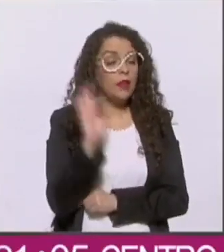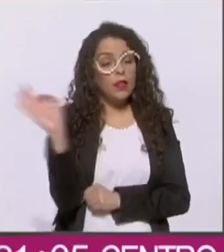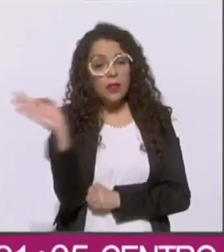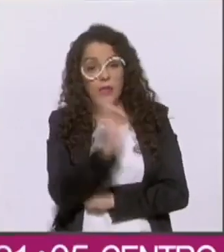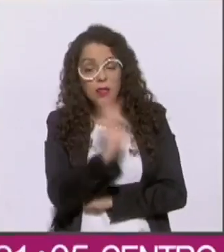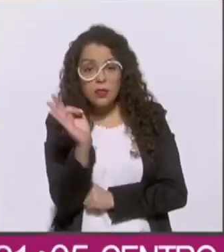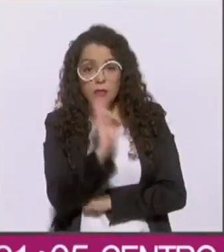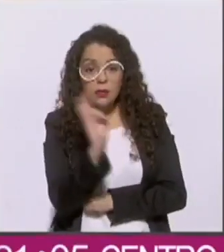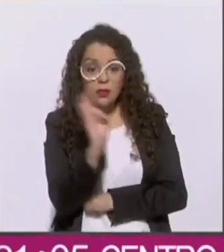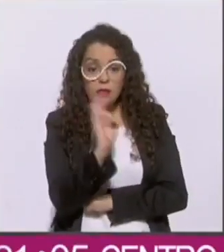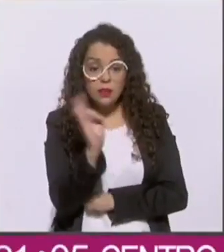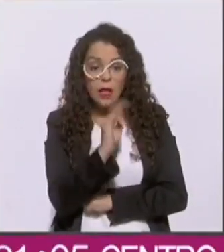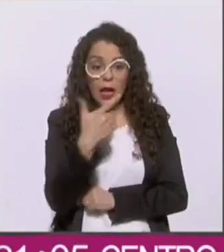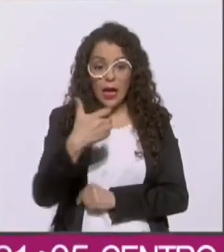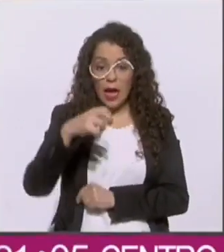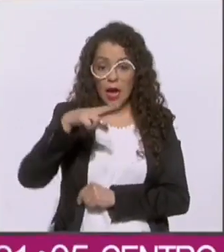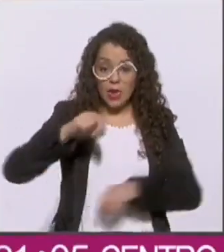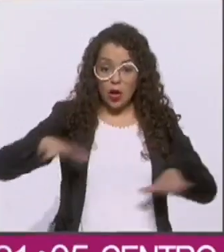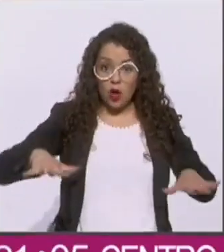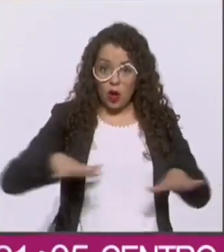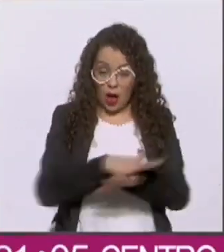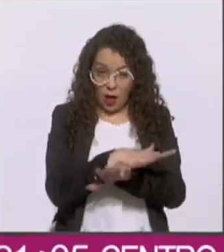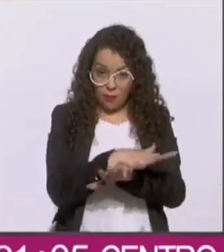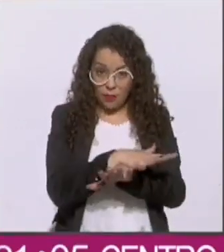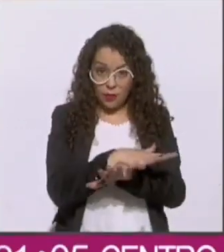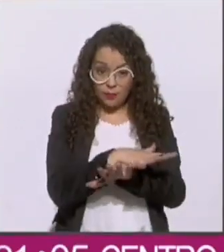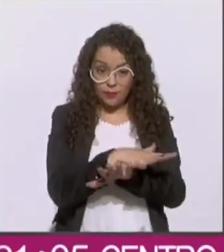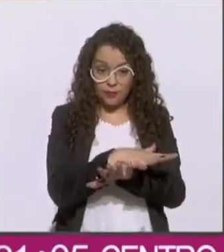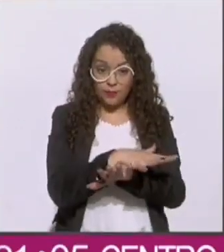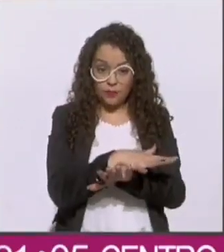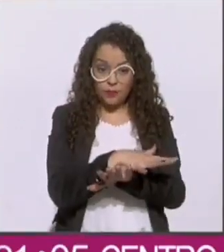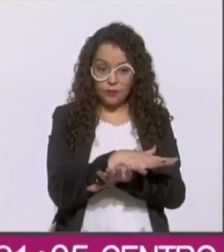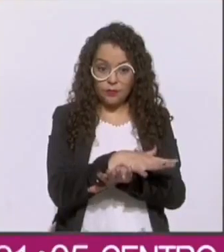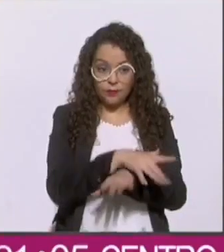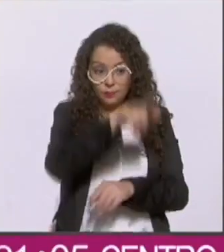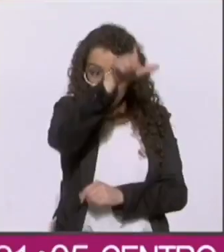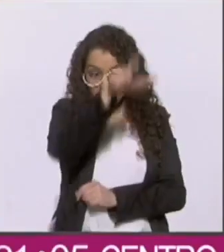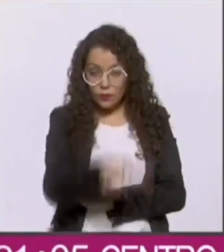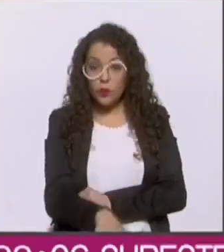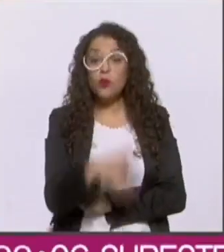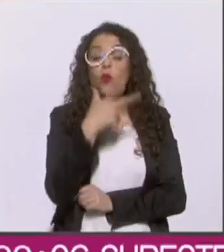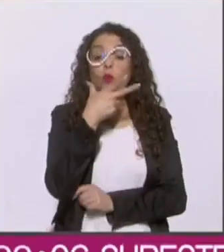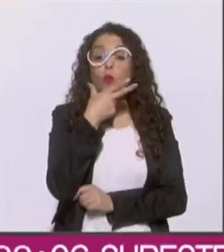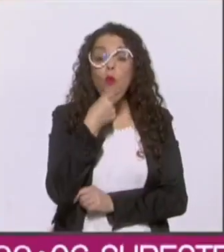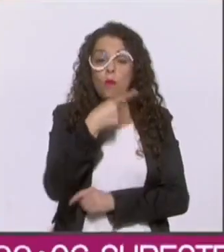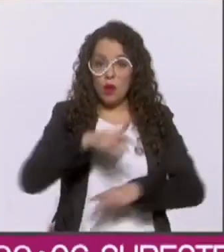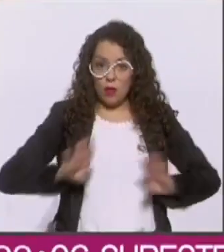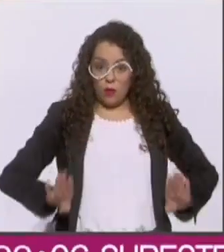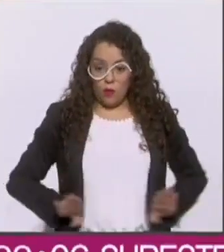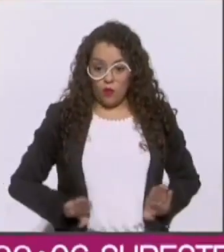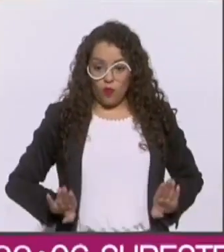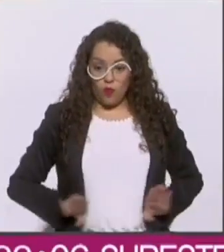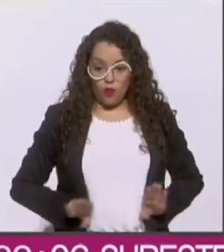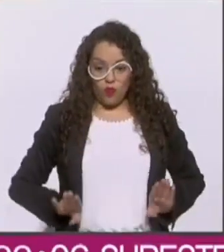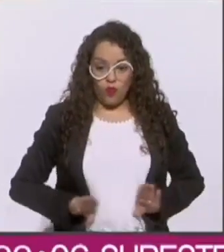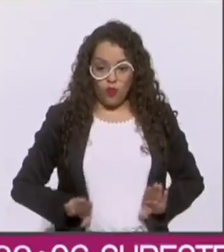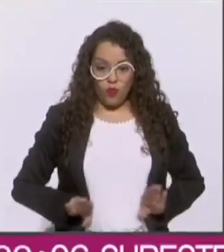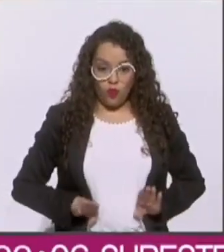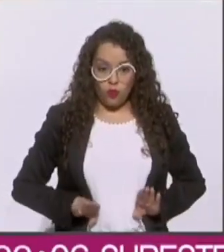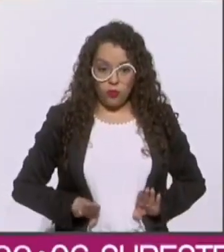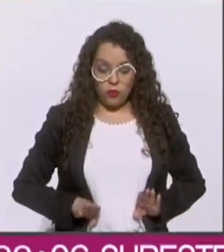hubiera cambio de género, el perfil hombre que tuviera este